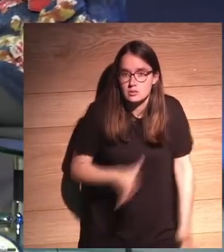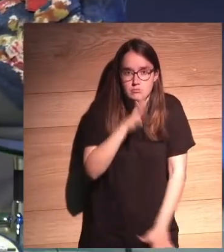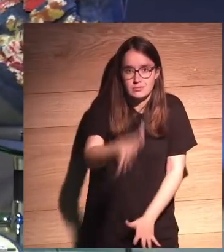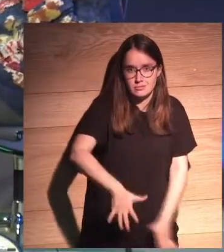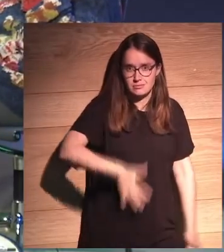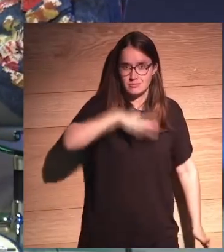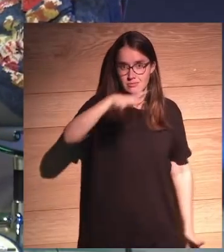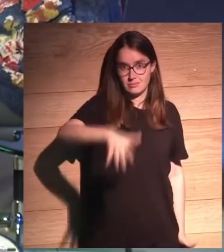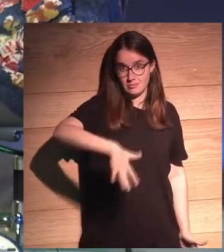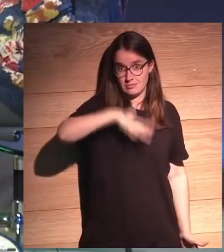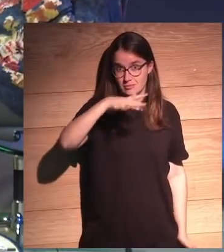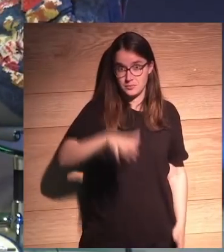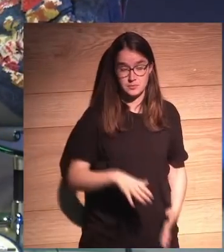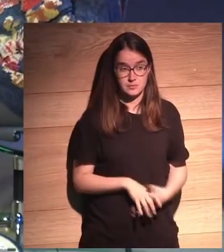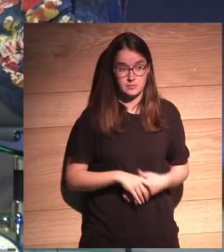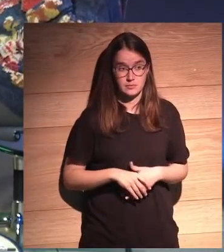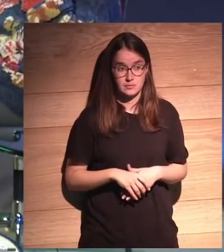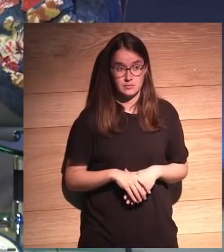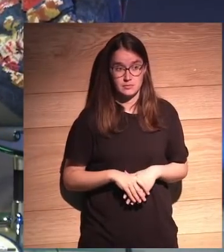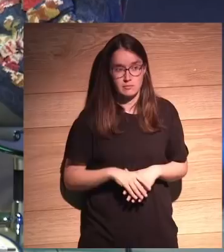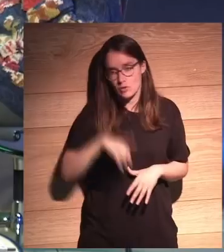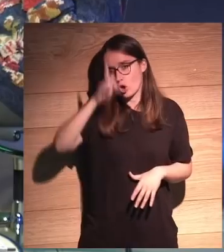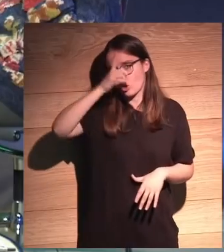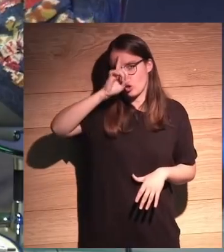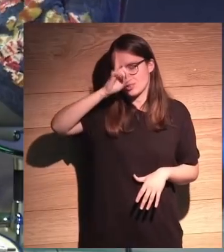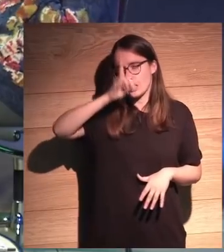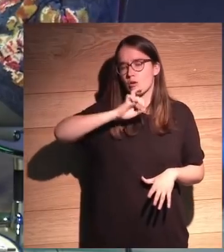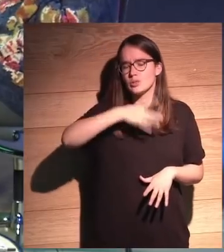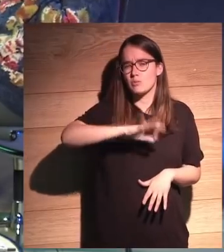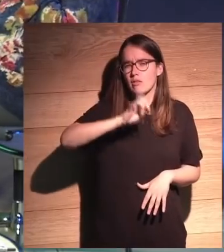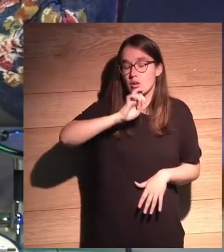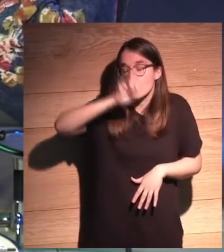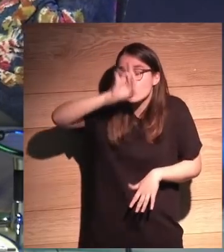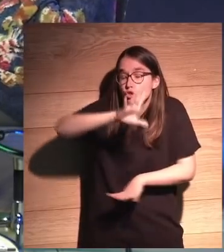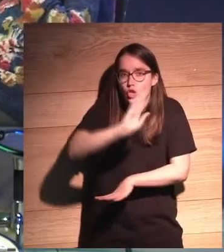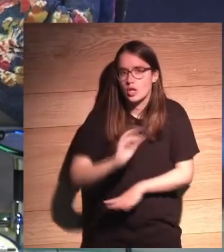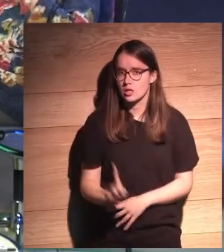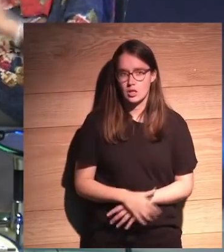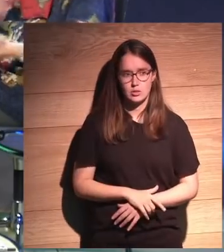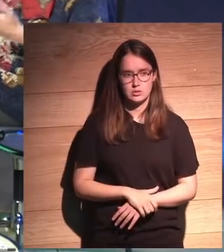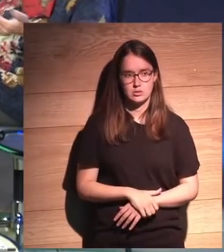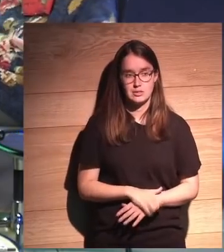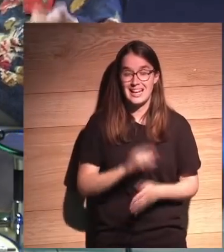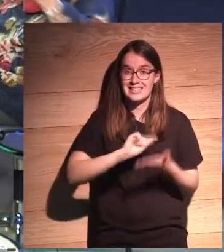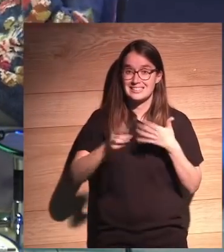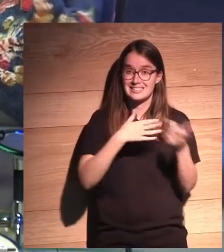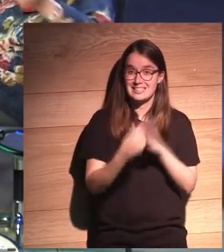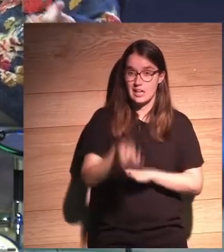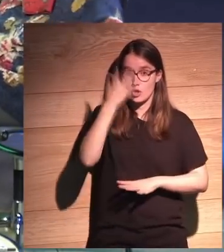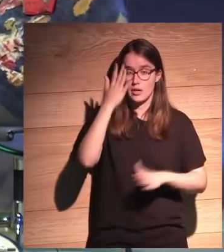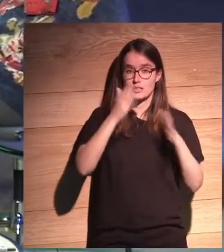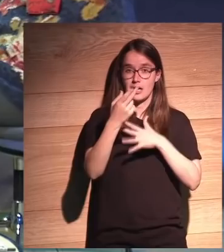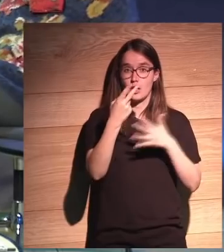tremendo. O sea, y no sé cómo es posible que esto pase. Y las creadoras de la generación